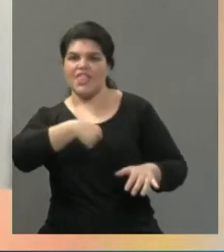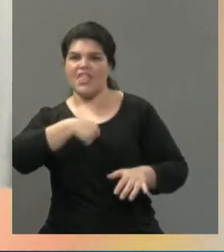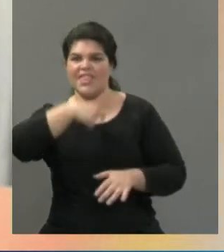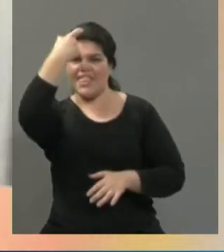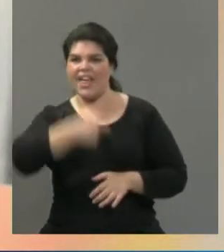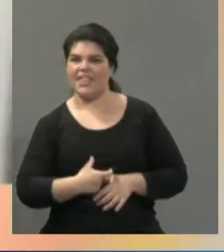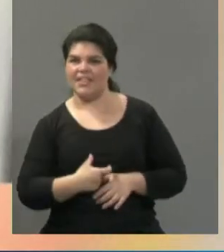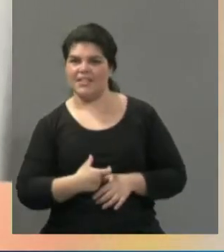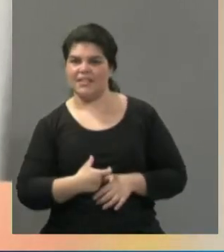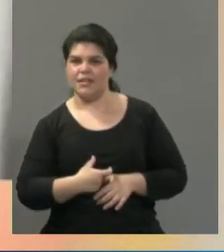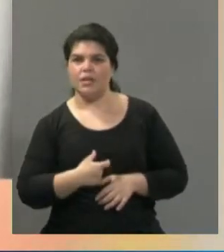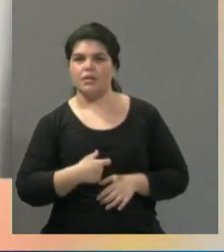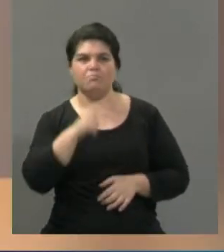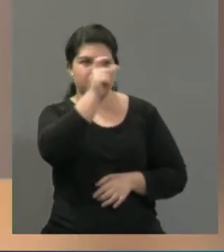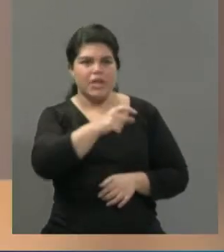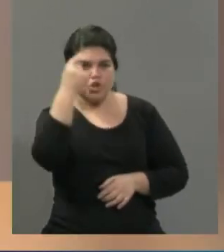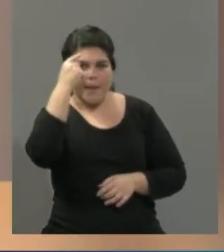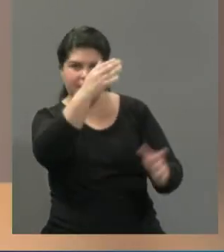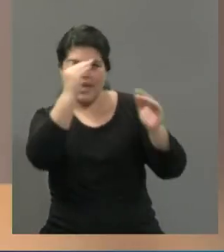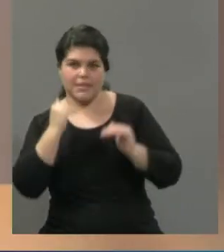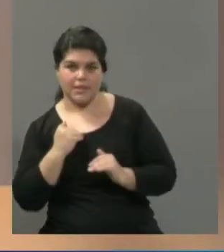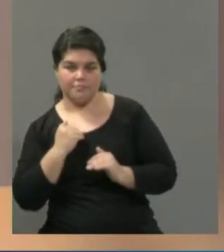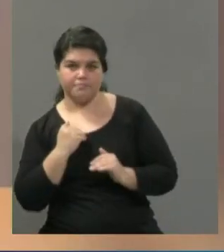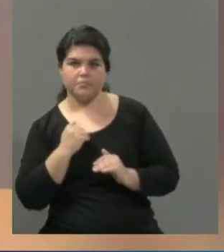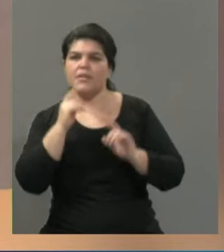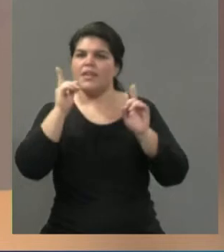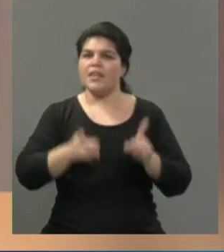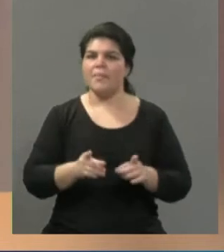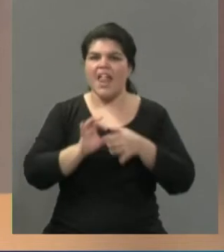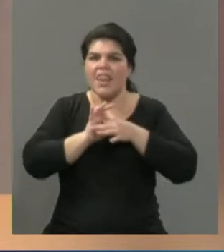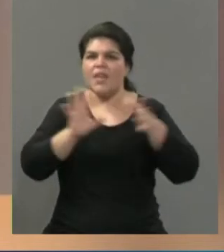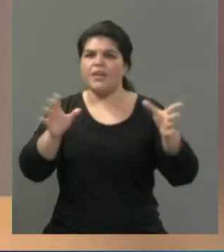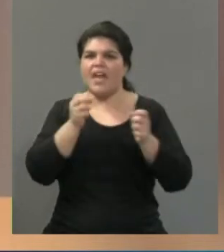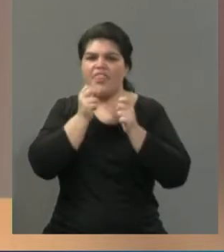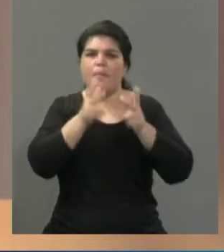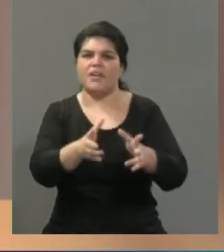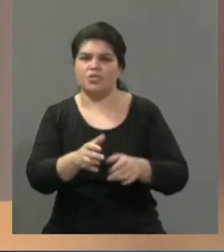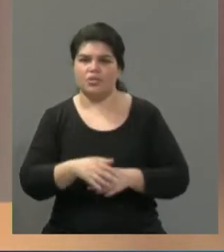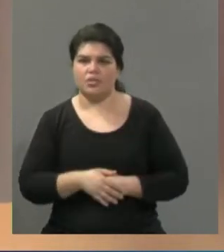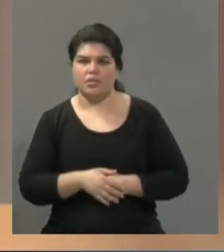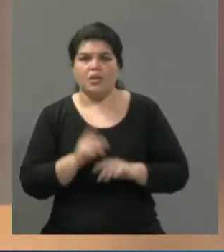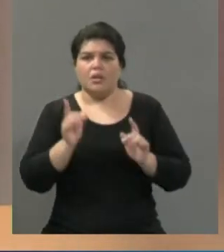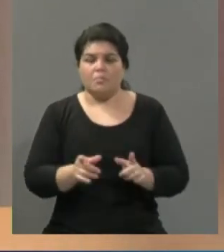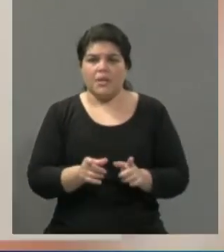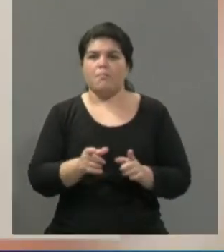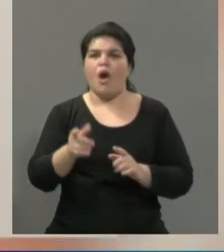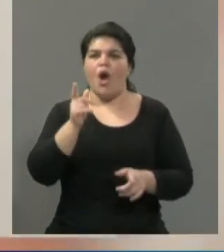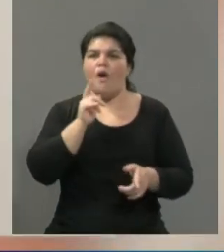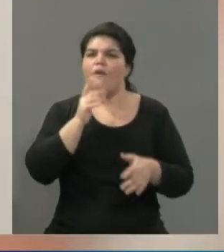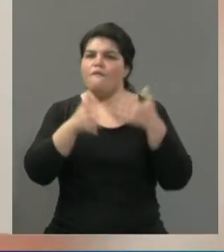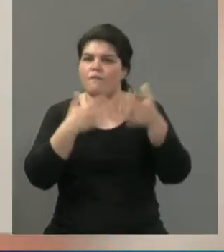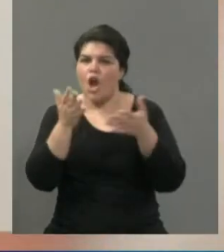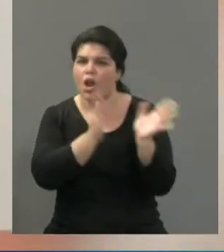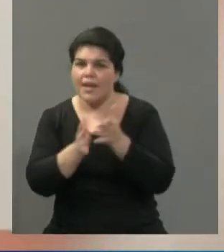sobre todo, pienso yo que hay que pensar en la libertad de expresión. La violencia de género digital afecta nuestra libertad de expresión